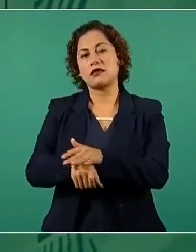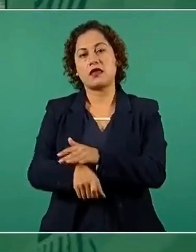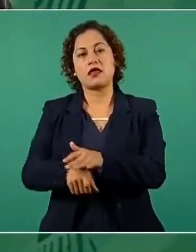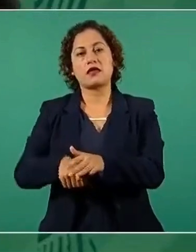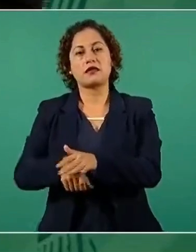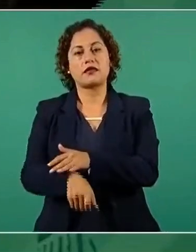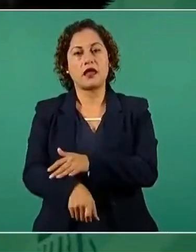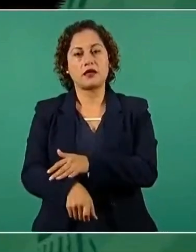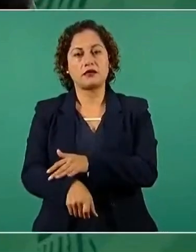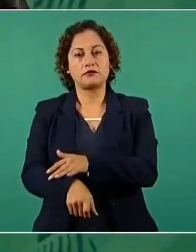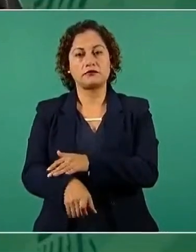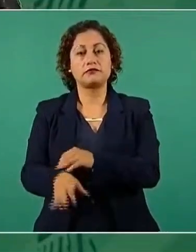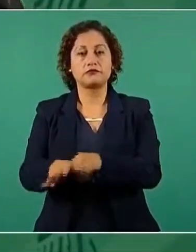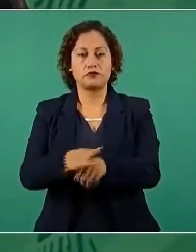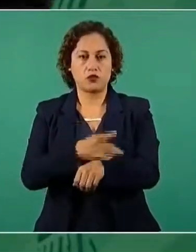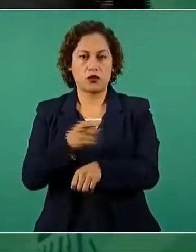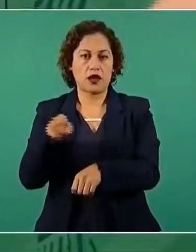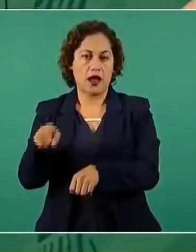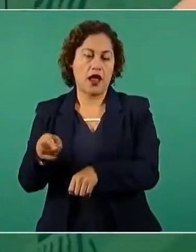porque era legislador